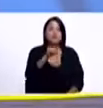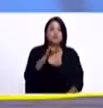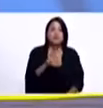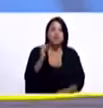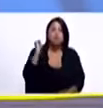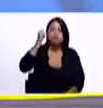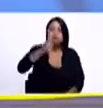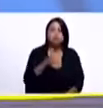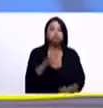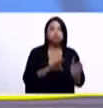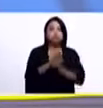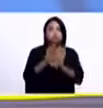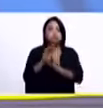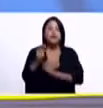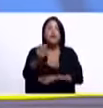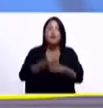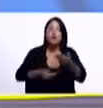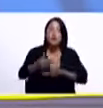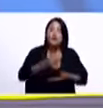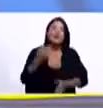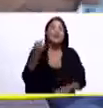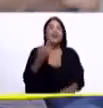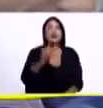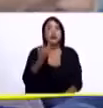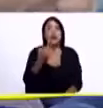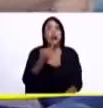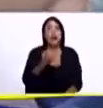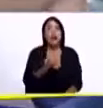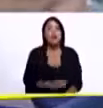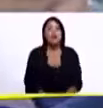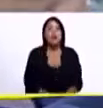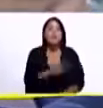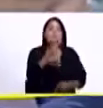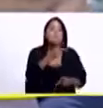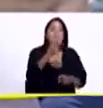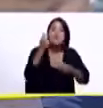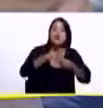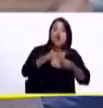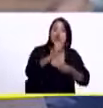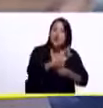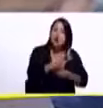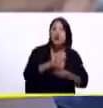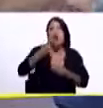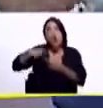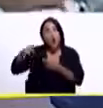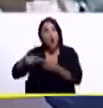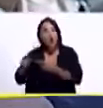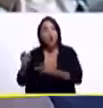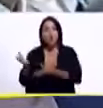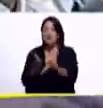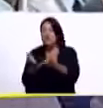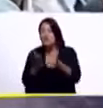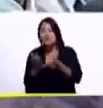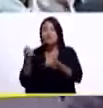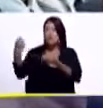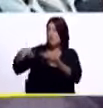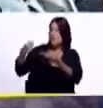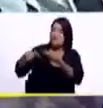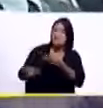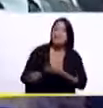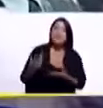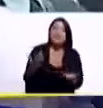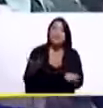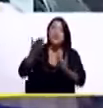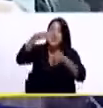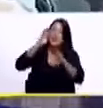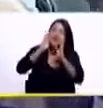la economía son de la economía real, de la economía no petrolera, de la economía que produce bienes, servicios, que satisface